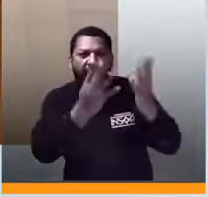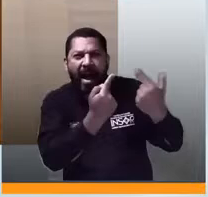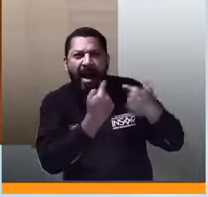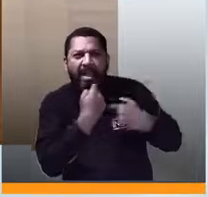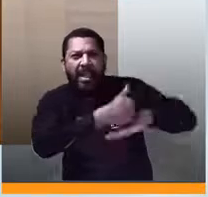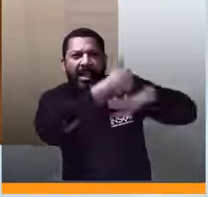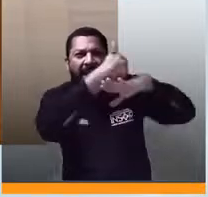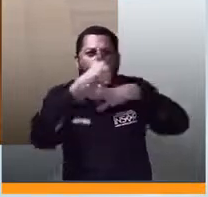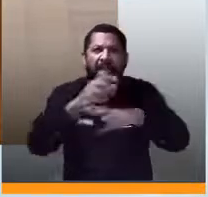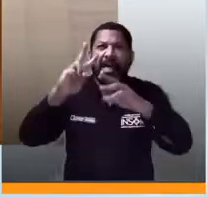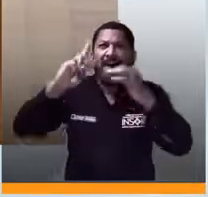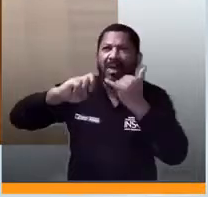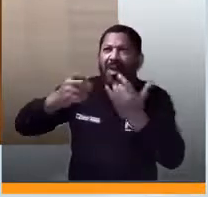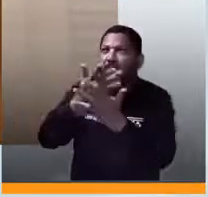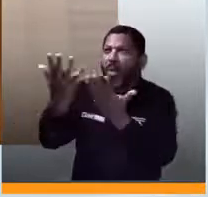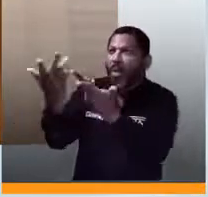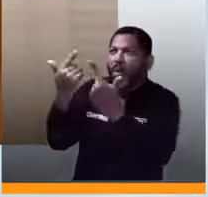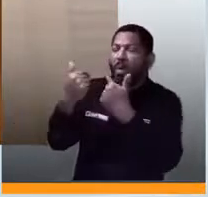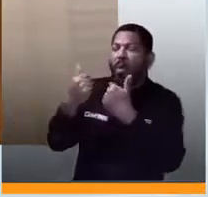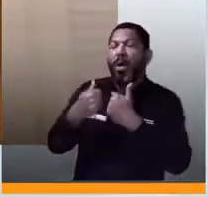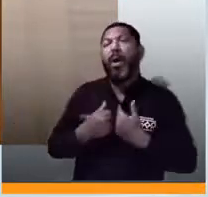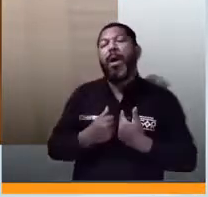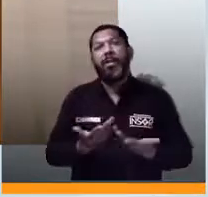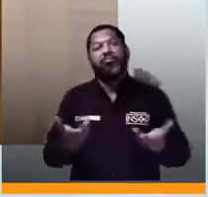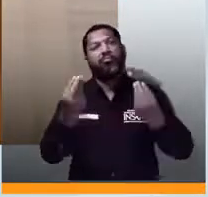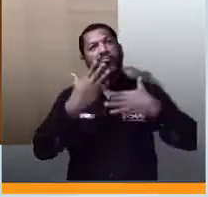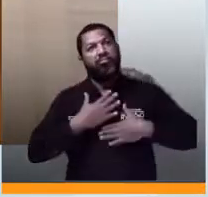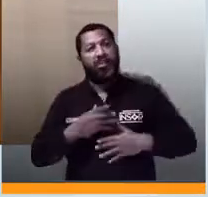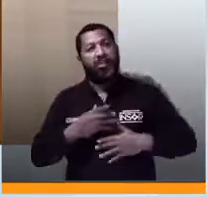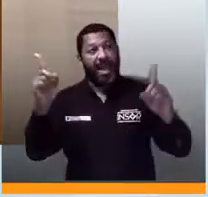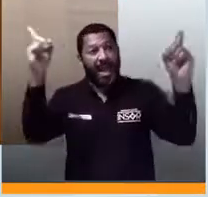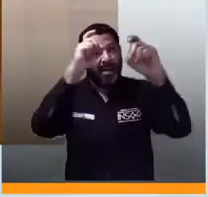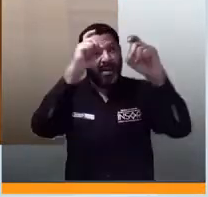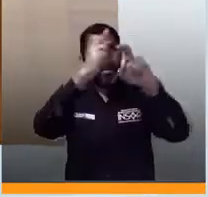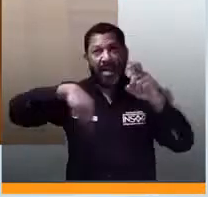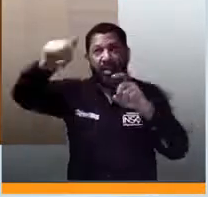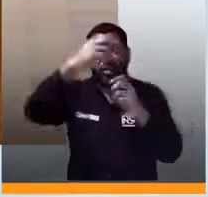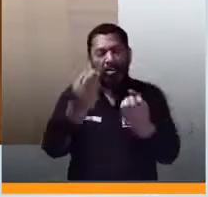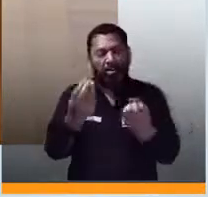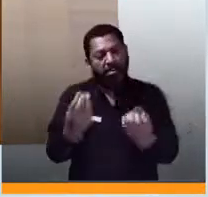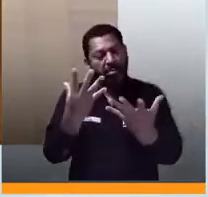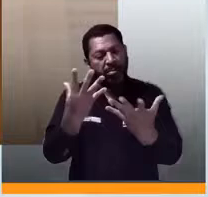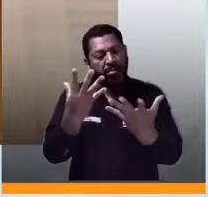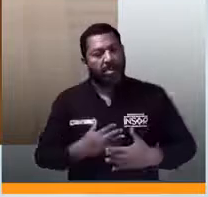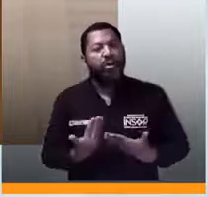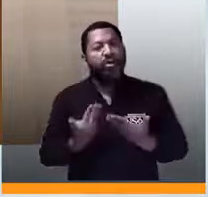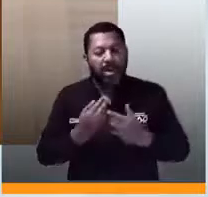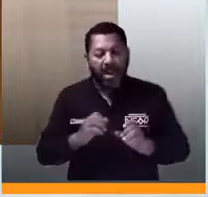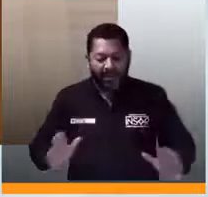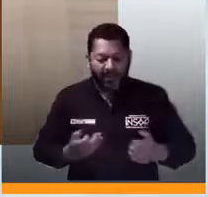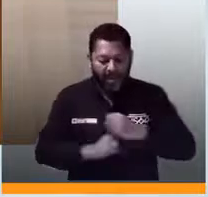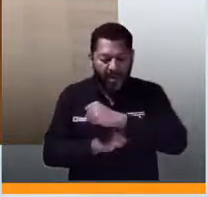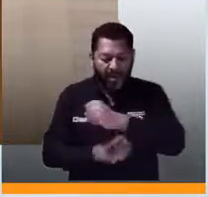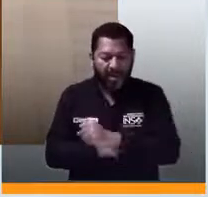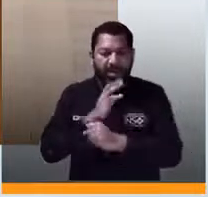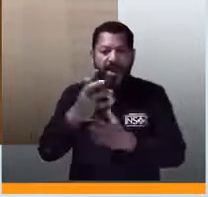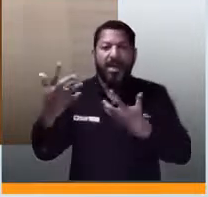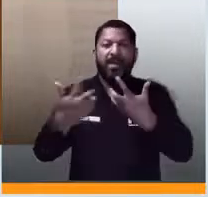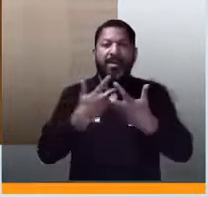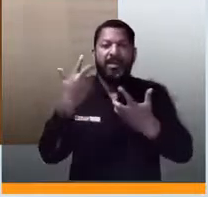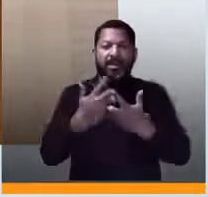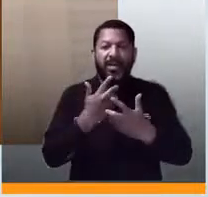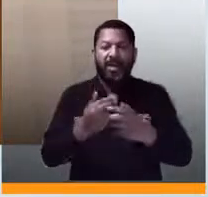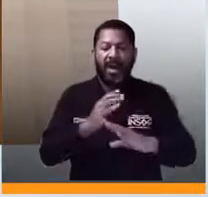sus investigadores, todas las reflexiones que se están haciendo en torno al fortalecimiento de nuestro sistema